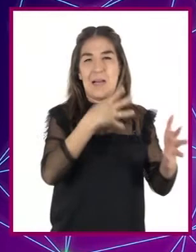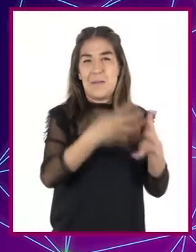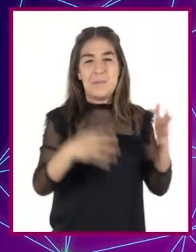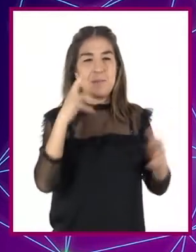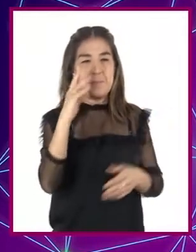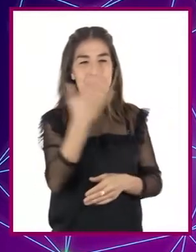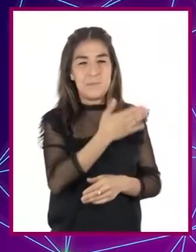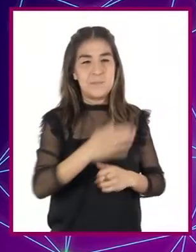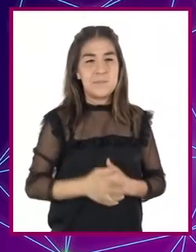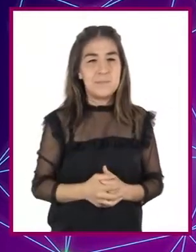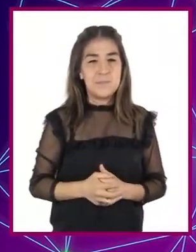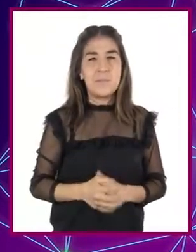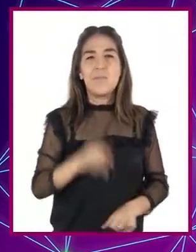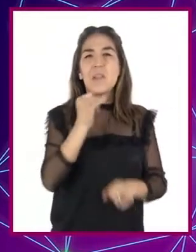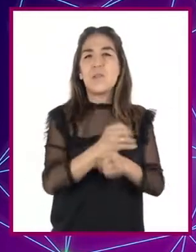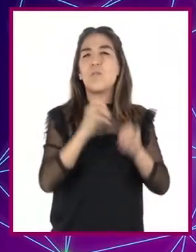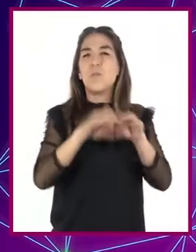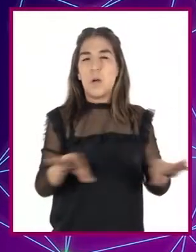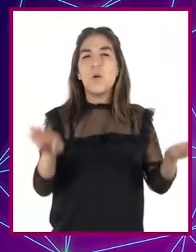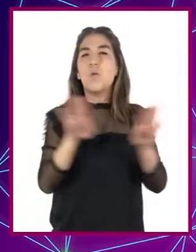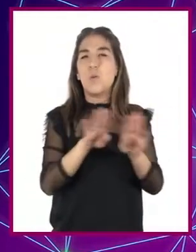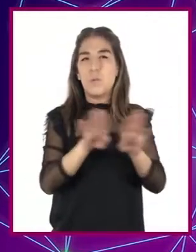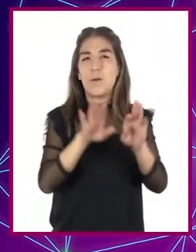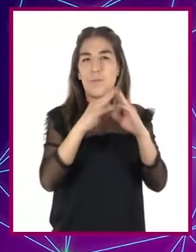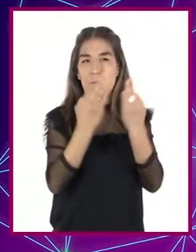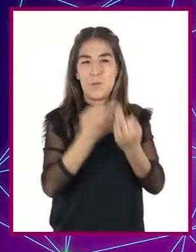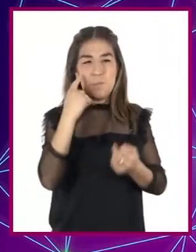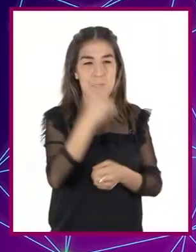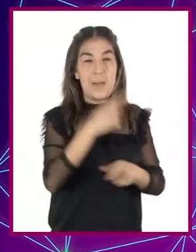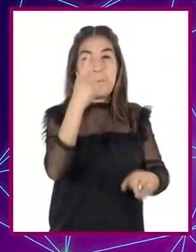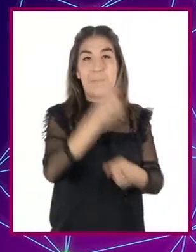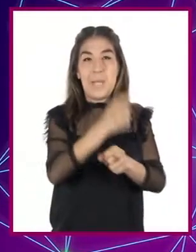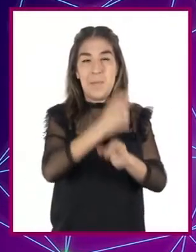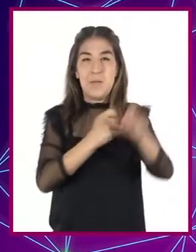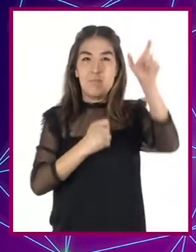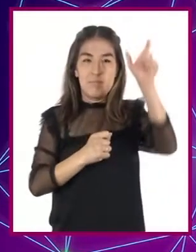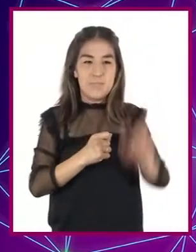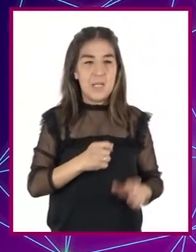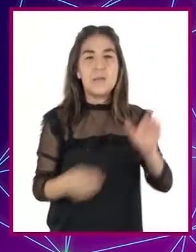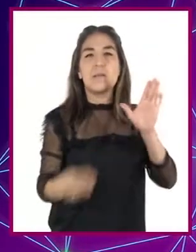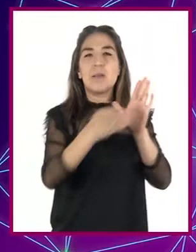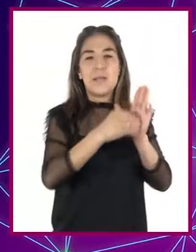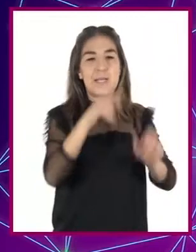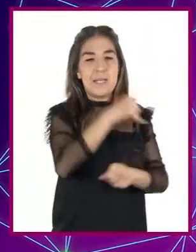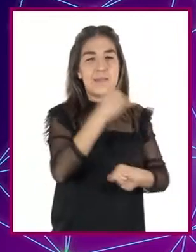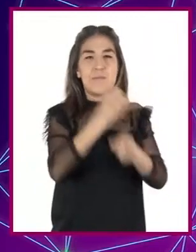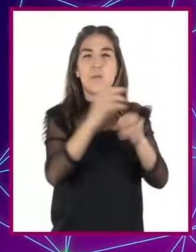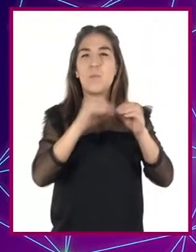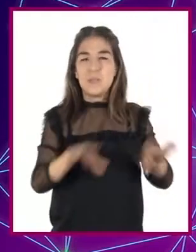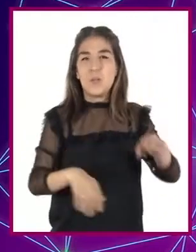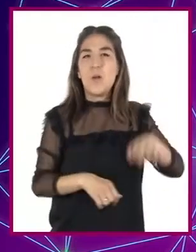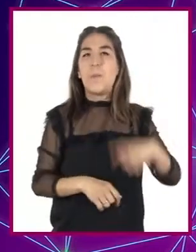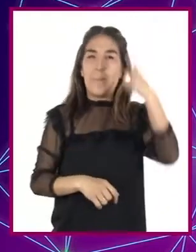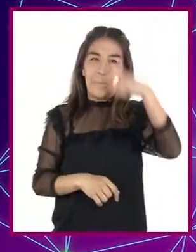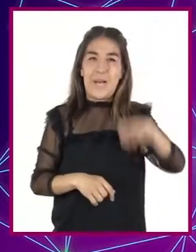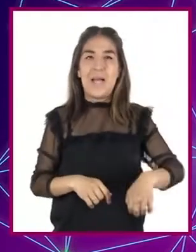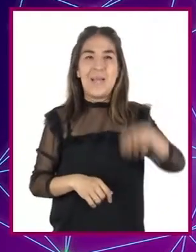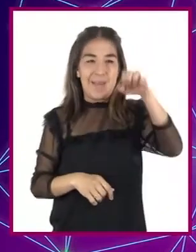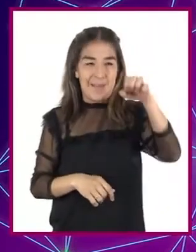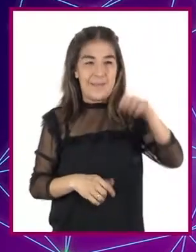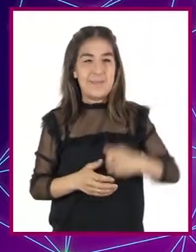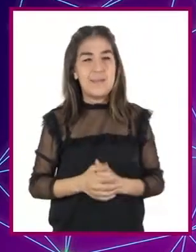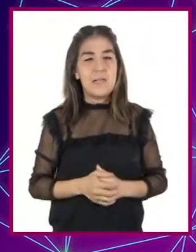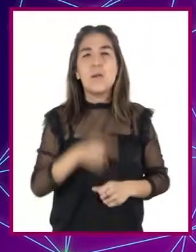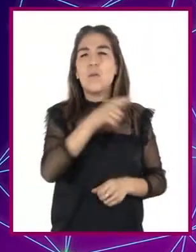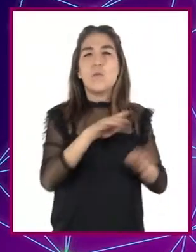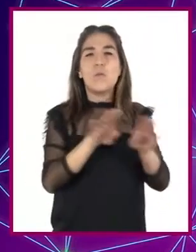manera, los datos quedan de la siguiente forma. En la primera columna, hemos anotado los intervalos de edad. Los intervalos